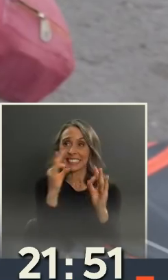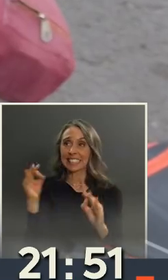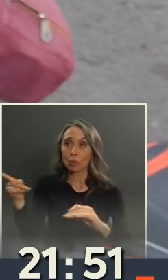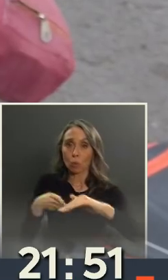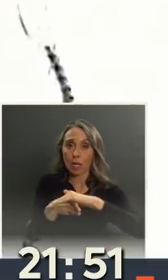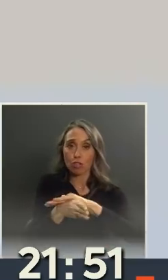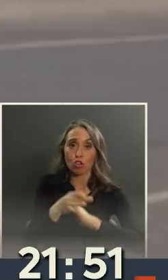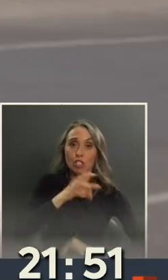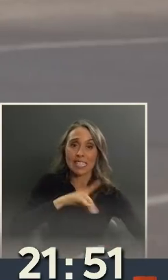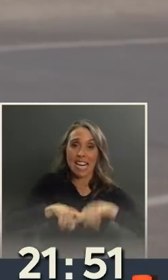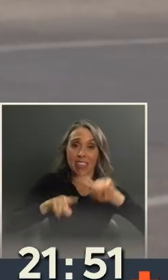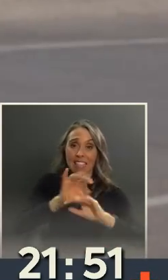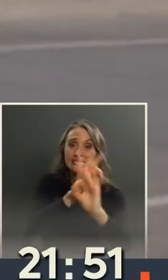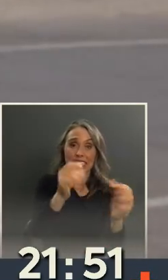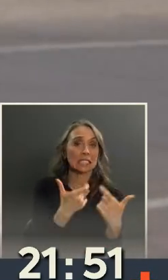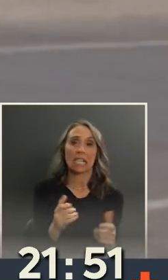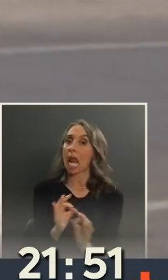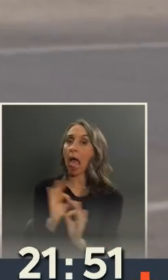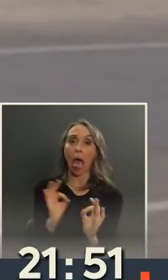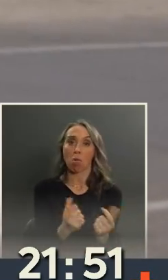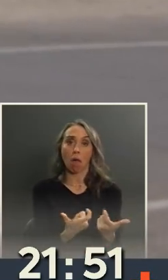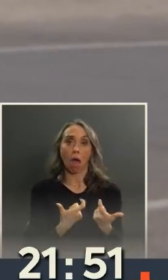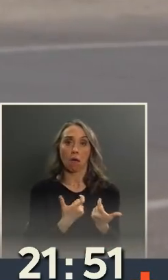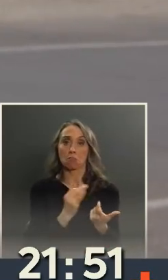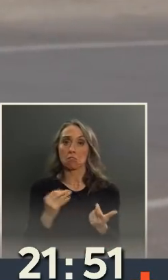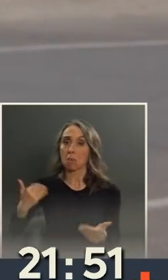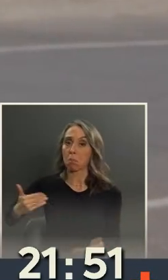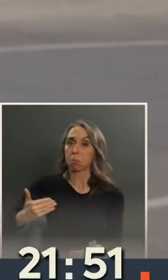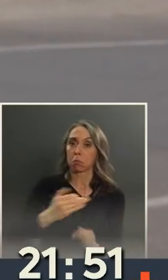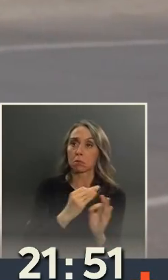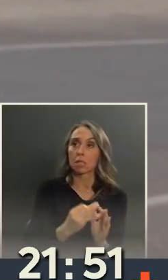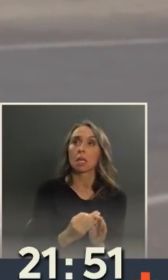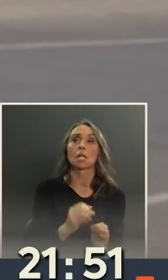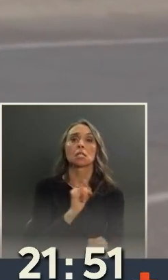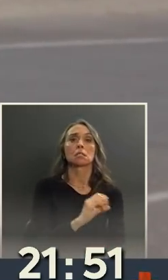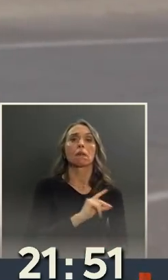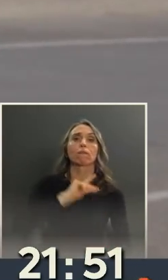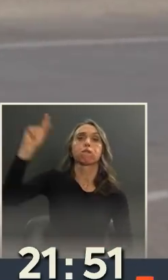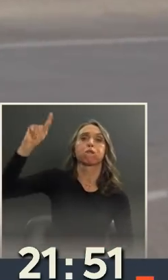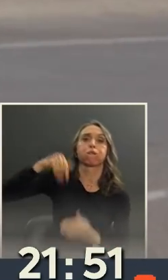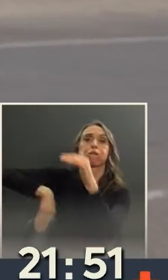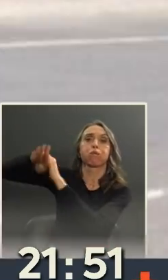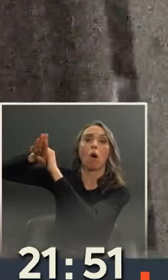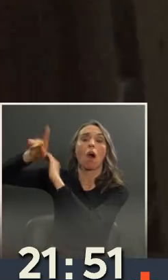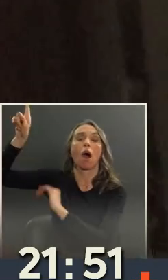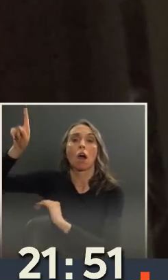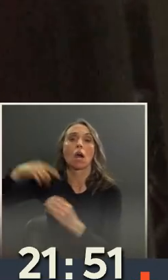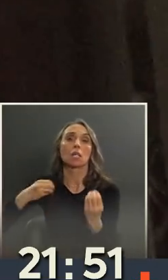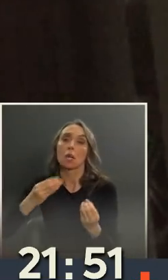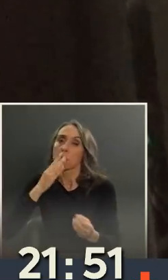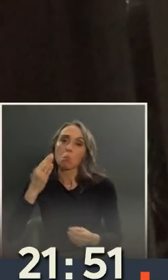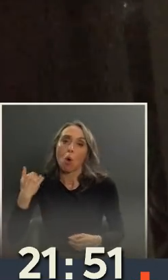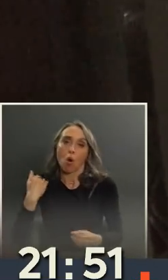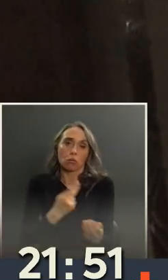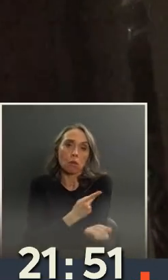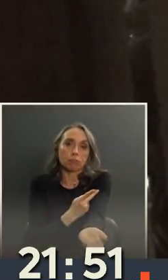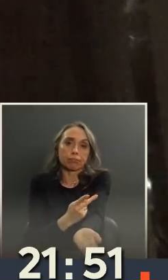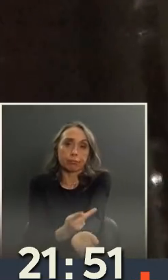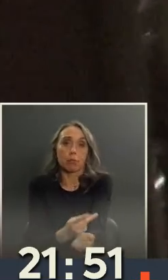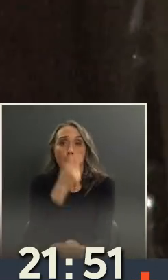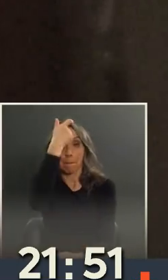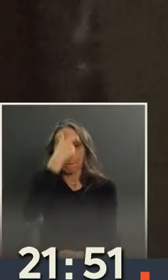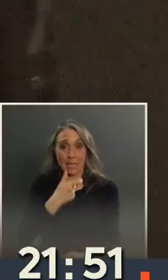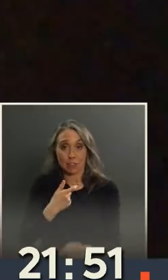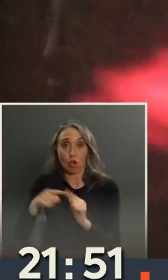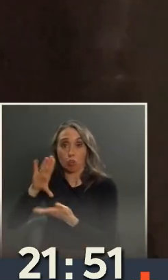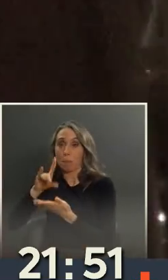Chile. No. Entonces, si después nos mandan para atrás otra vez, preferimos seguir, pues... Los que se autodenuncian